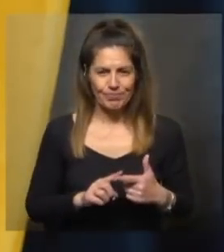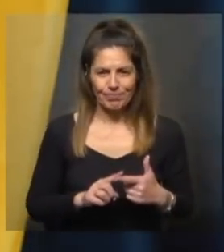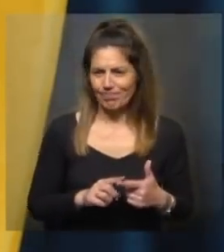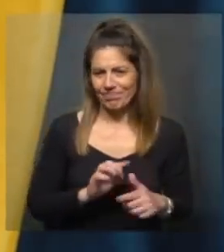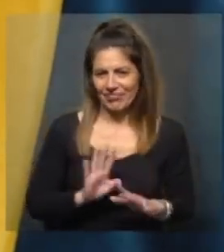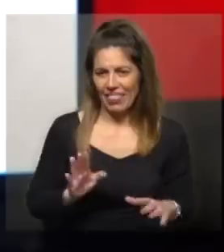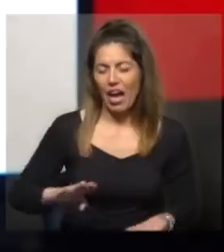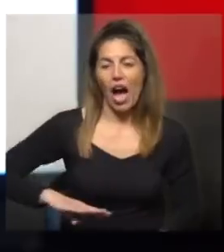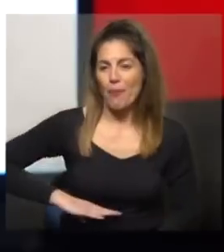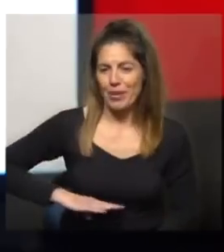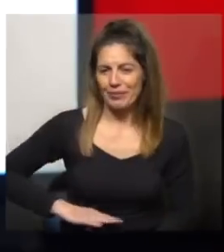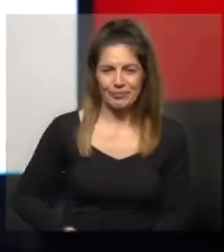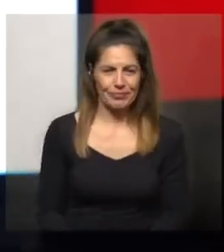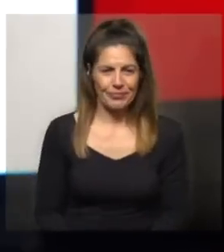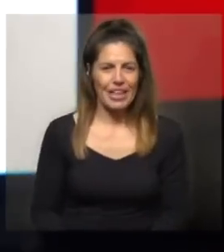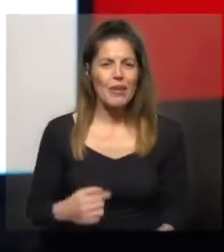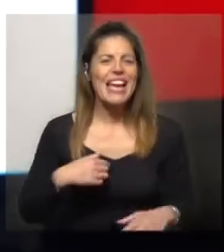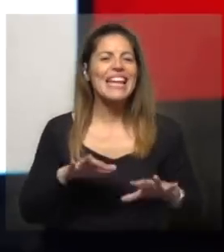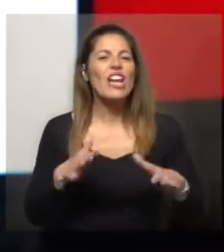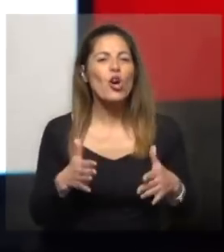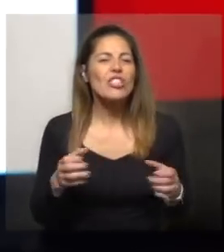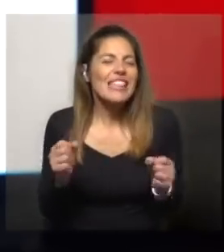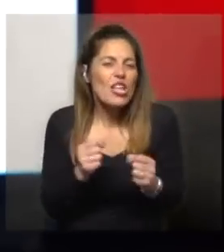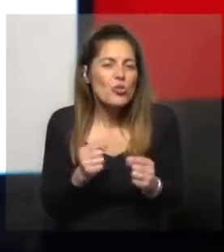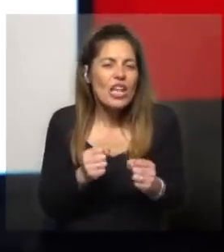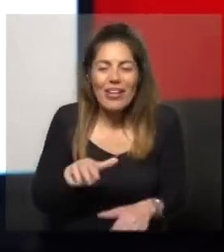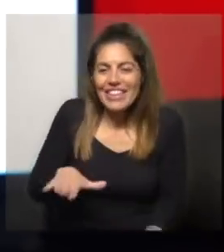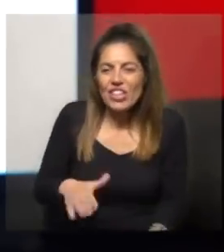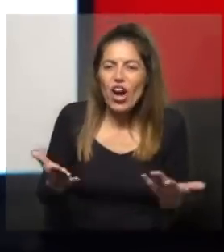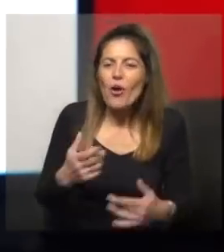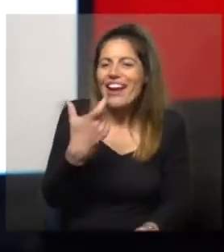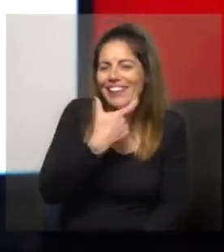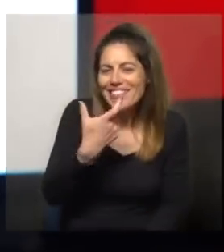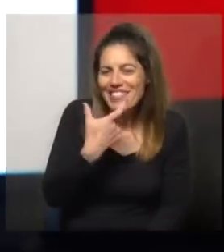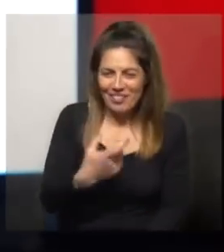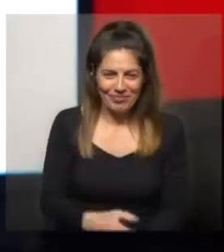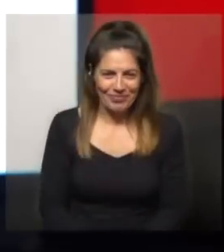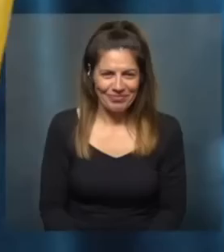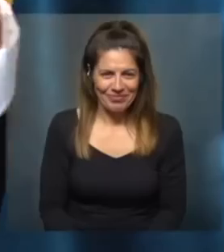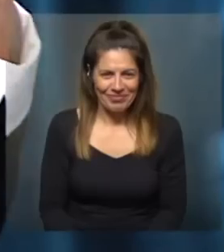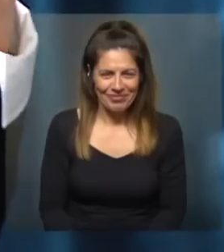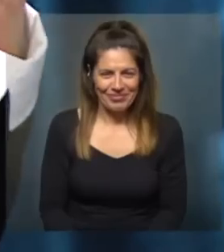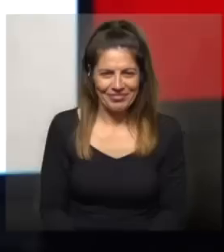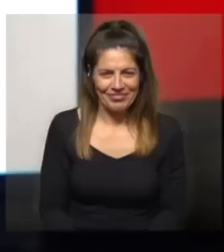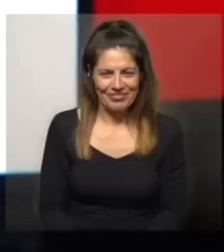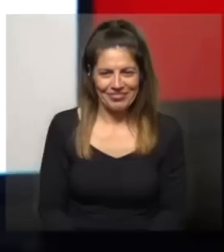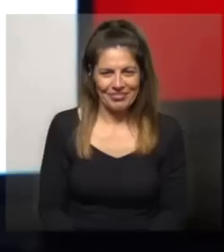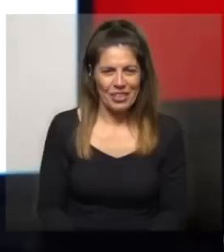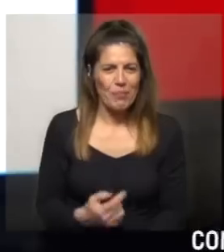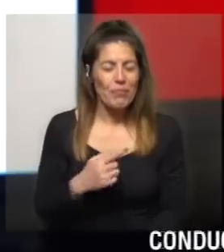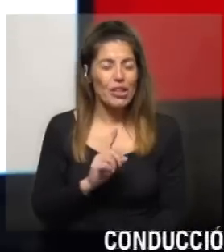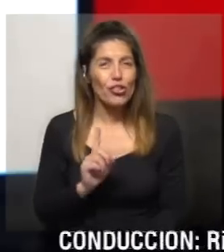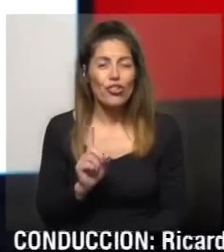hambre no en la mía Qué cosa te asustaba de niño y ahora te da risa pero